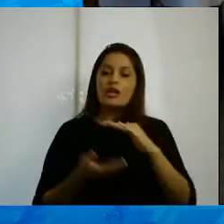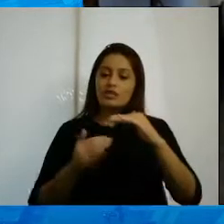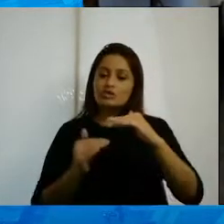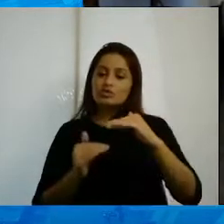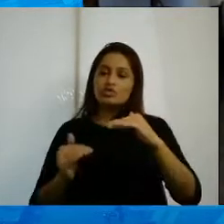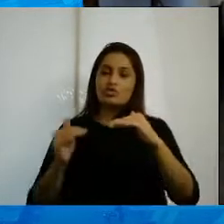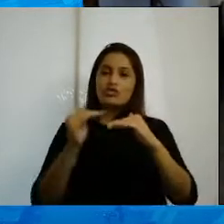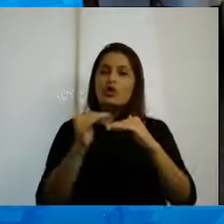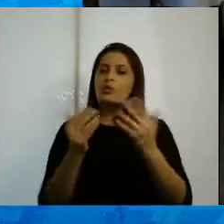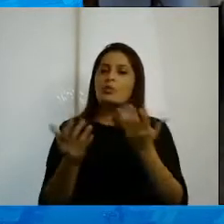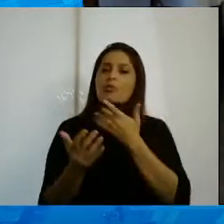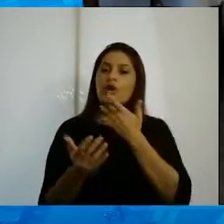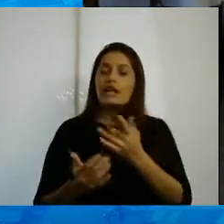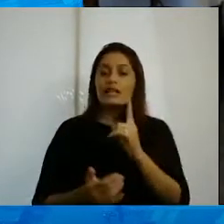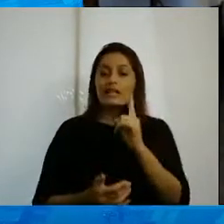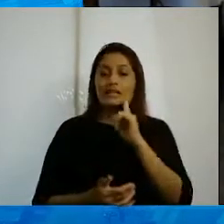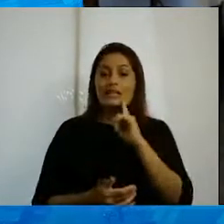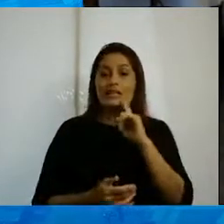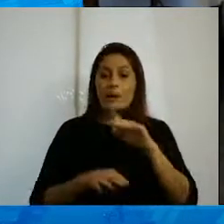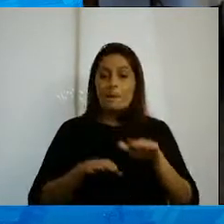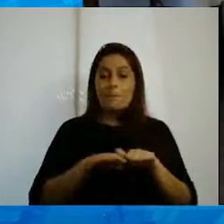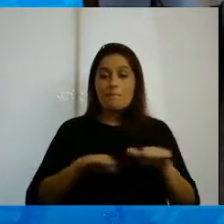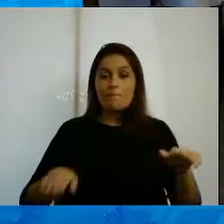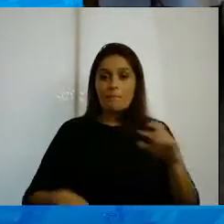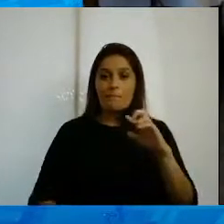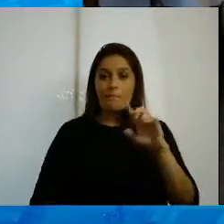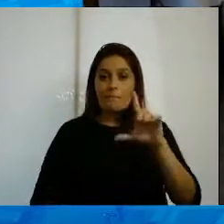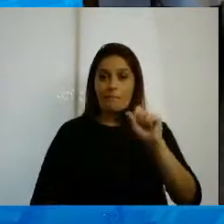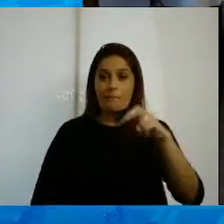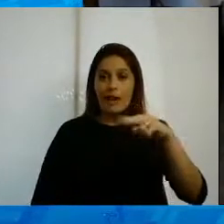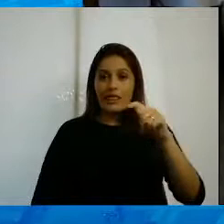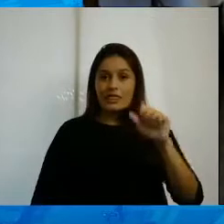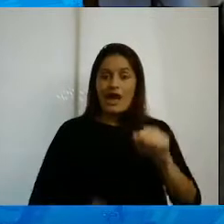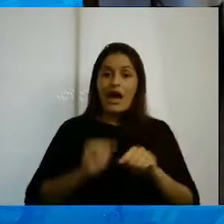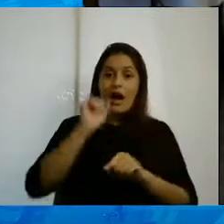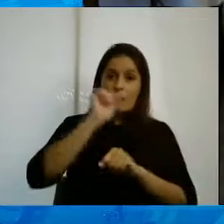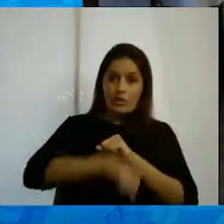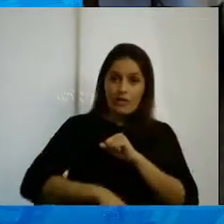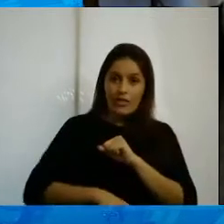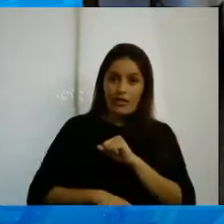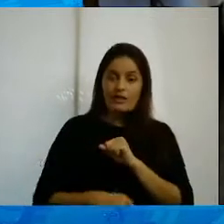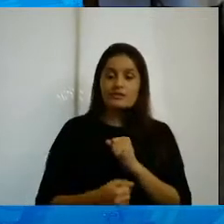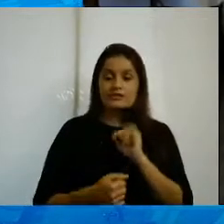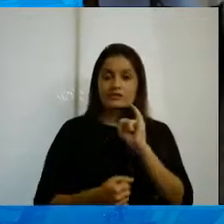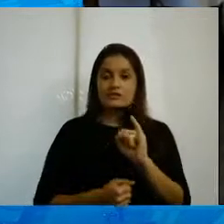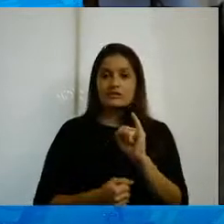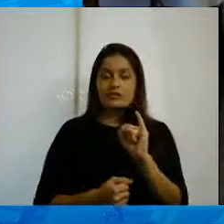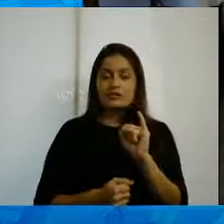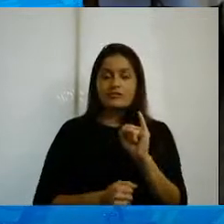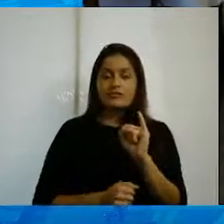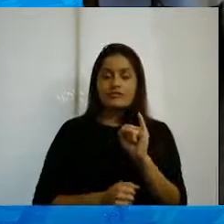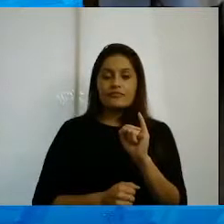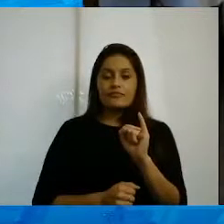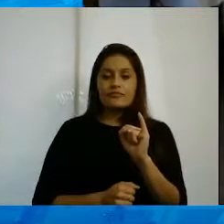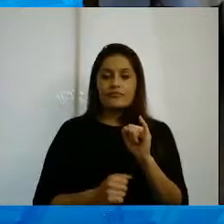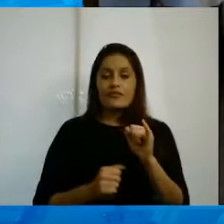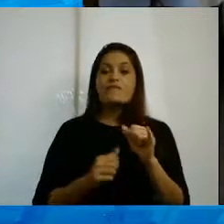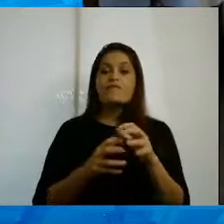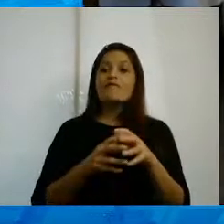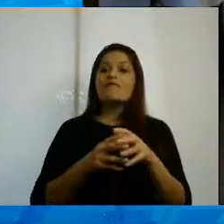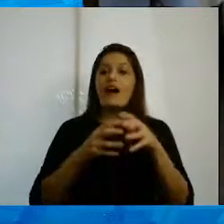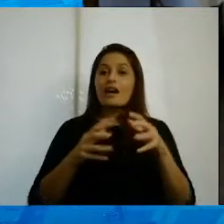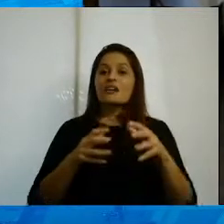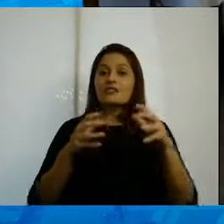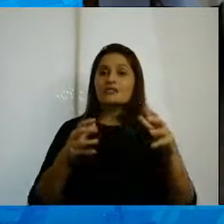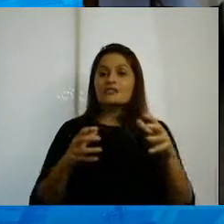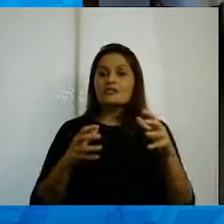riesgo? Porque tenemos una planta que fue aprobada, ¿cierto?, que va a crecer casi